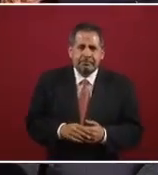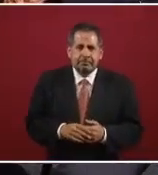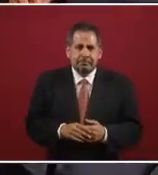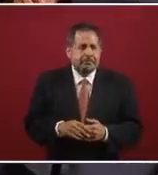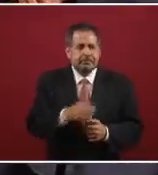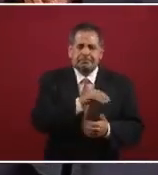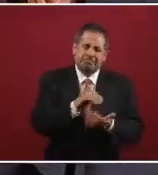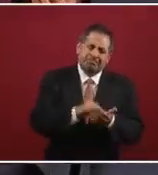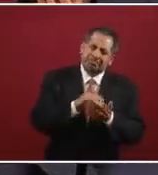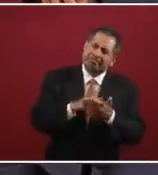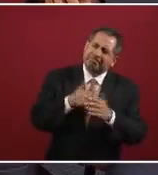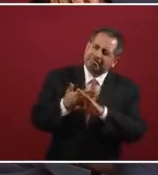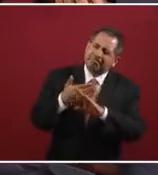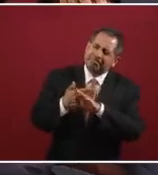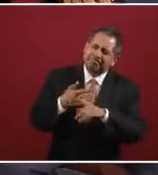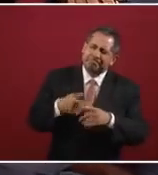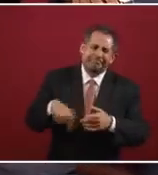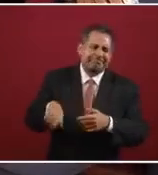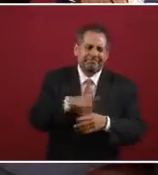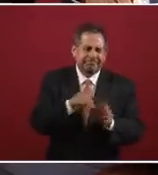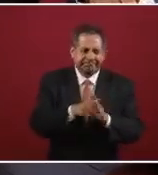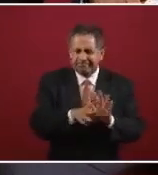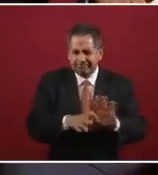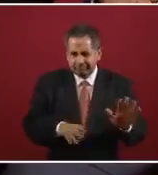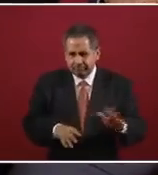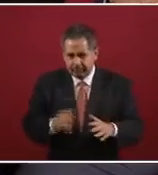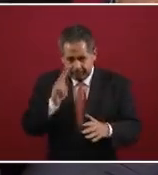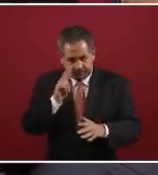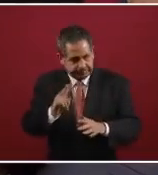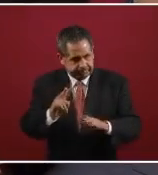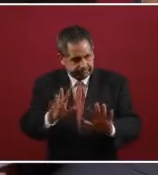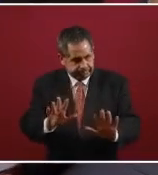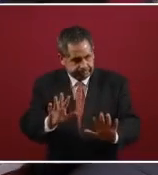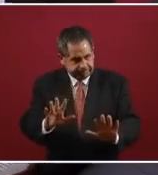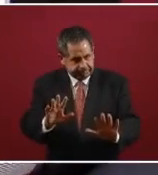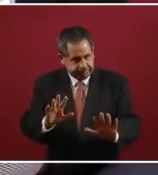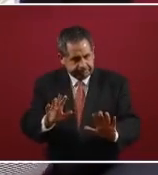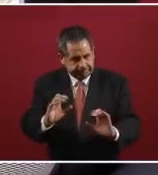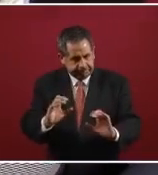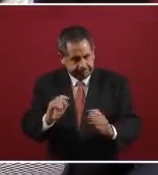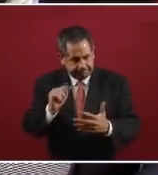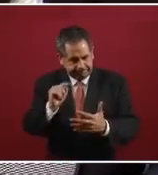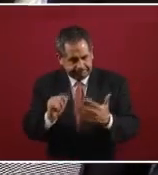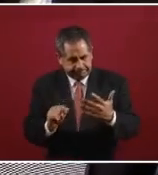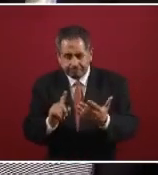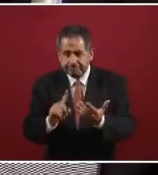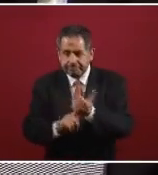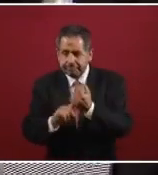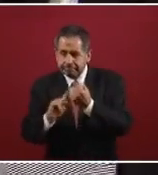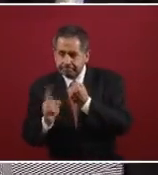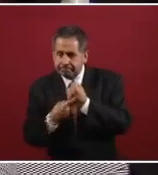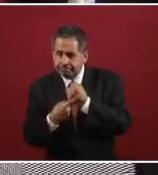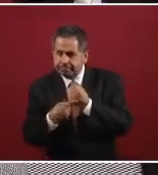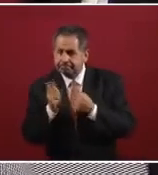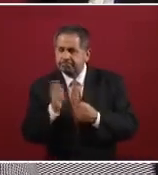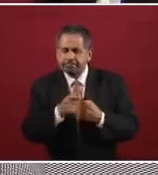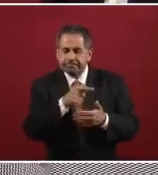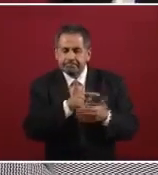seguir criticando en los periódicos no véanlo con calma vean que hay detrás